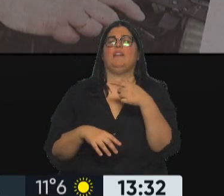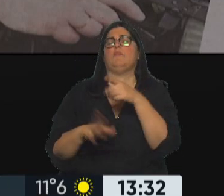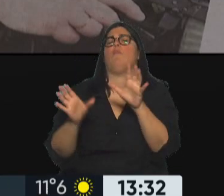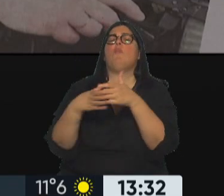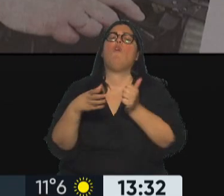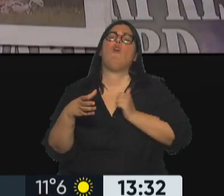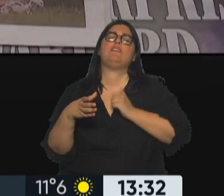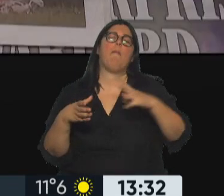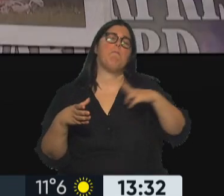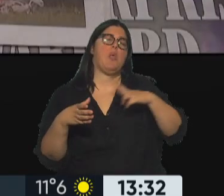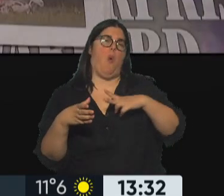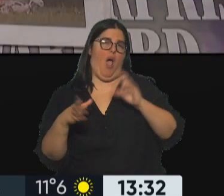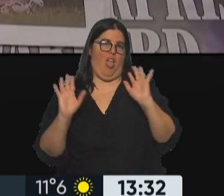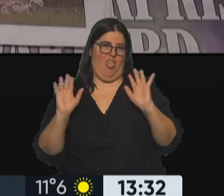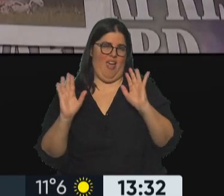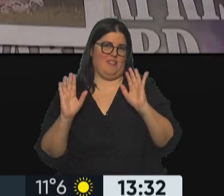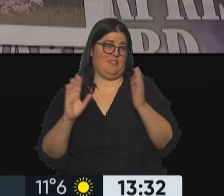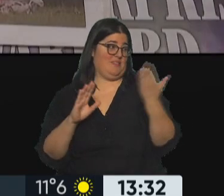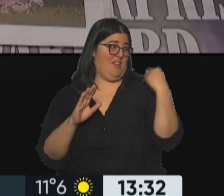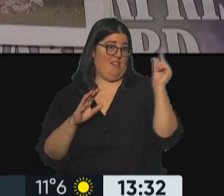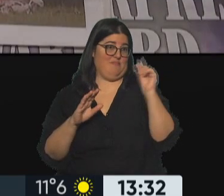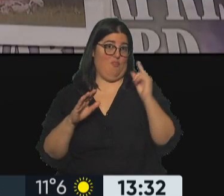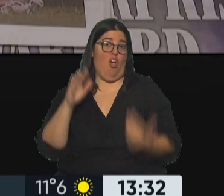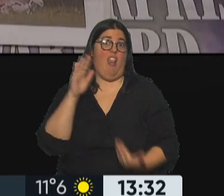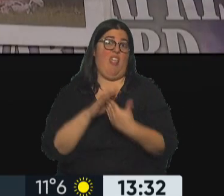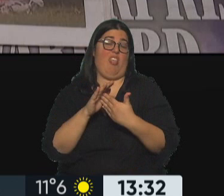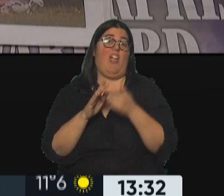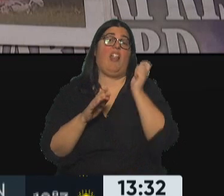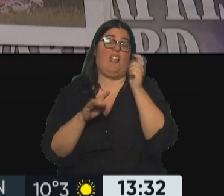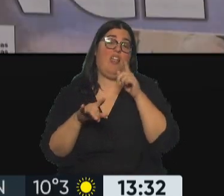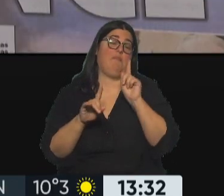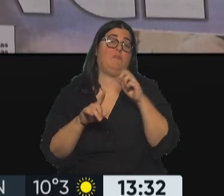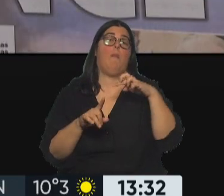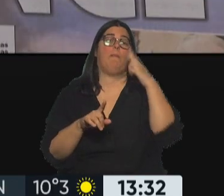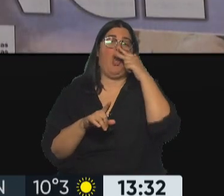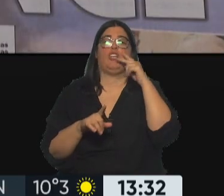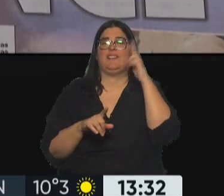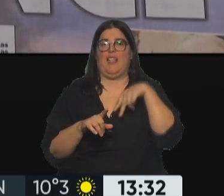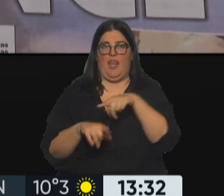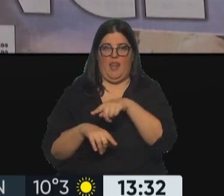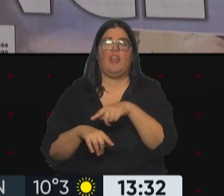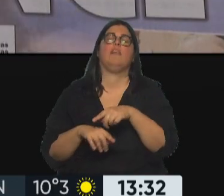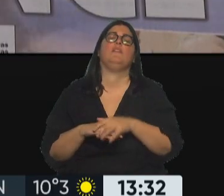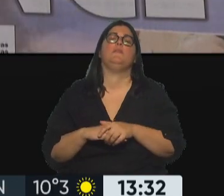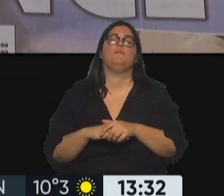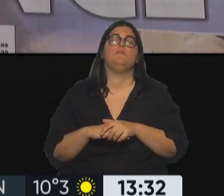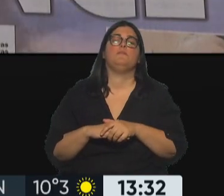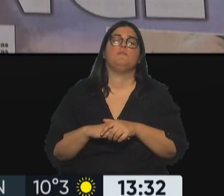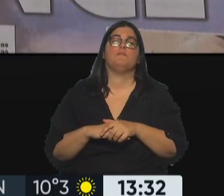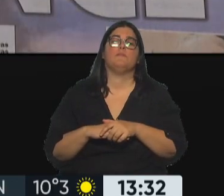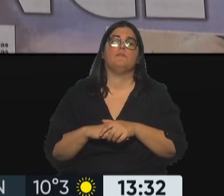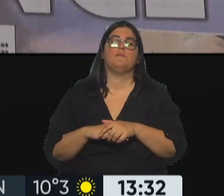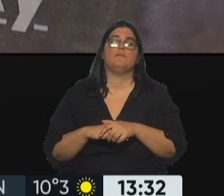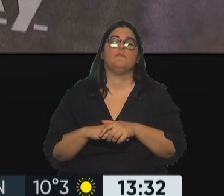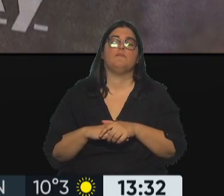privadas lideradas hasta ahora por Prigozhin. La pregunta es qué va a suceder también en torno a lo que habría sido una